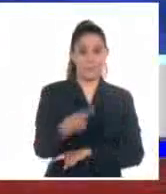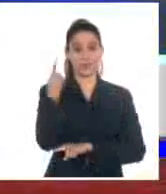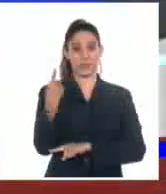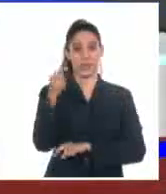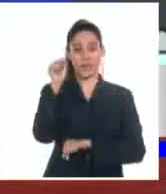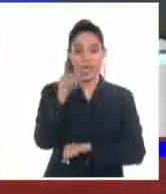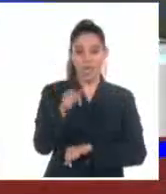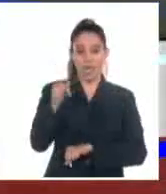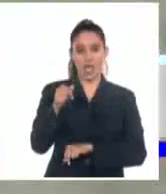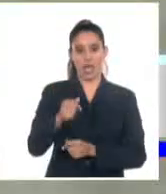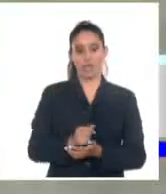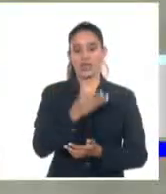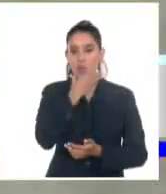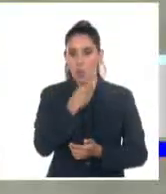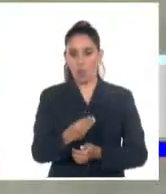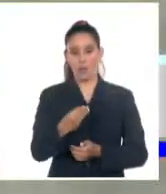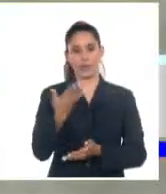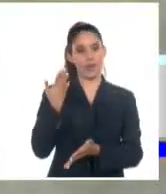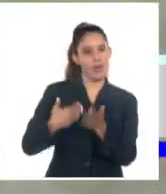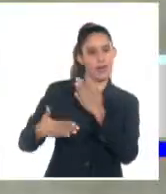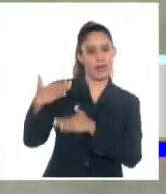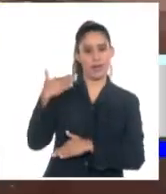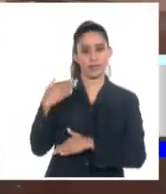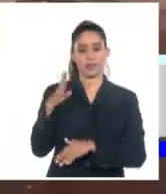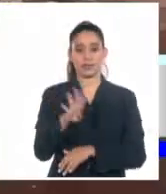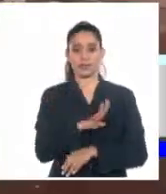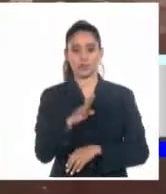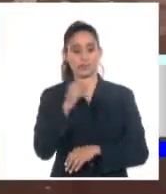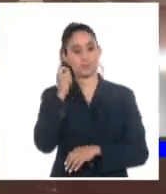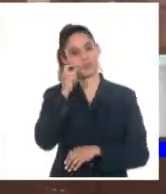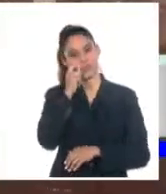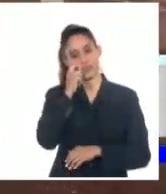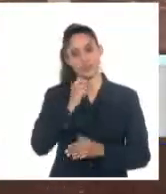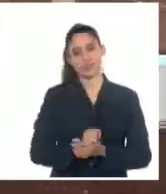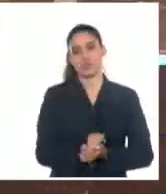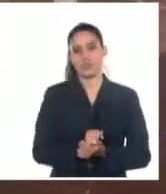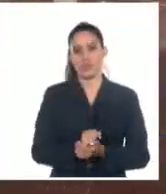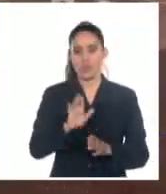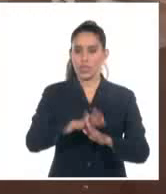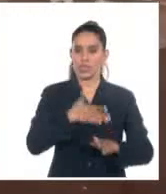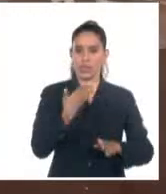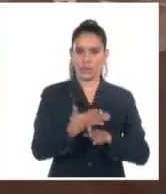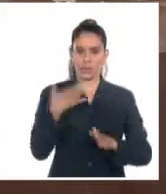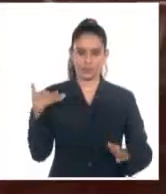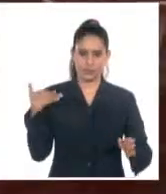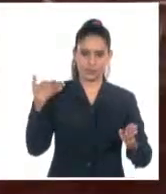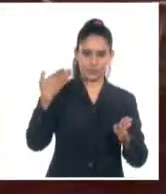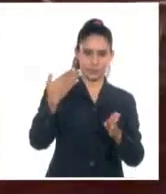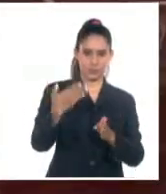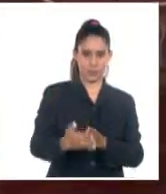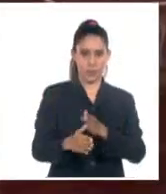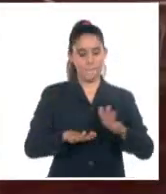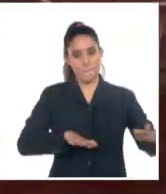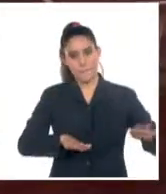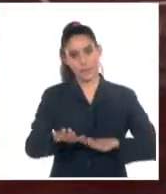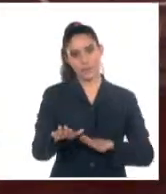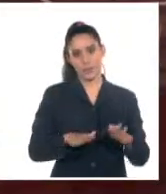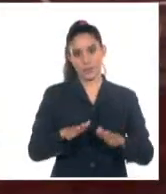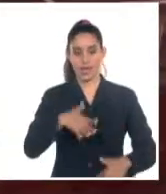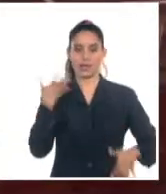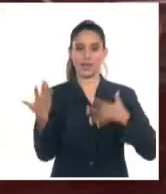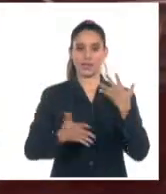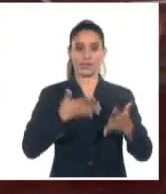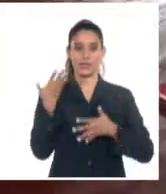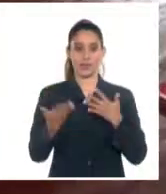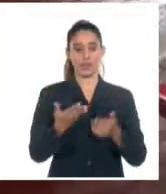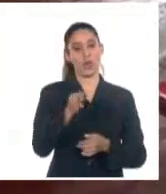joven polivalente de Yayabo. Un cuarto de siglo después, en la instalación espiritual del prestigioso certamen del pugilismo, festejará entre el 8 y el